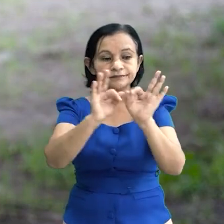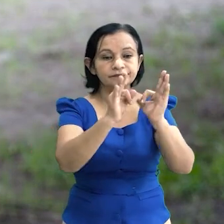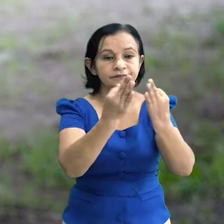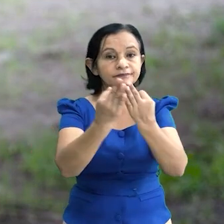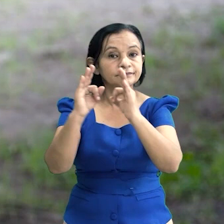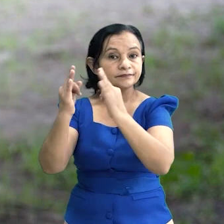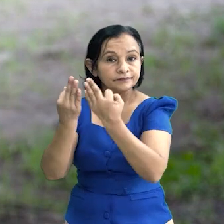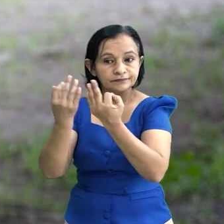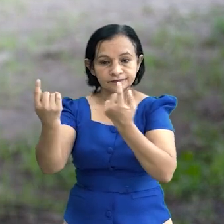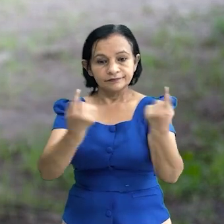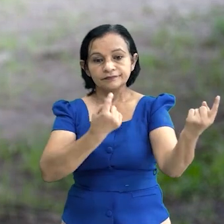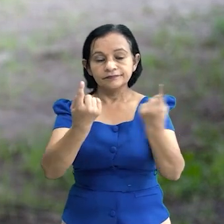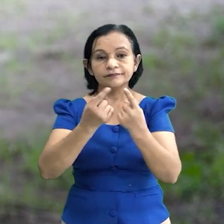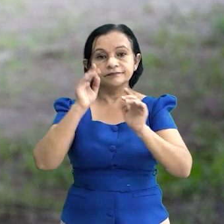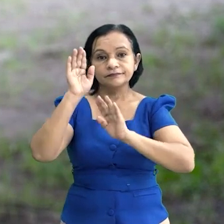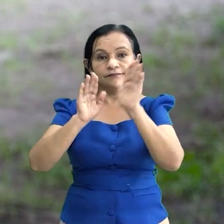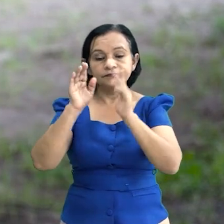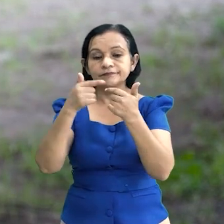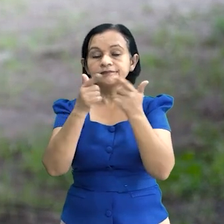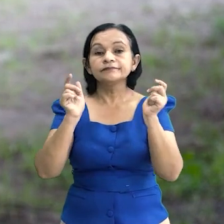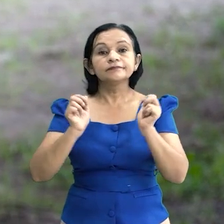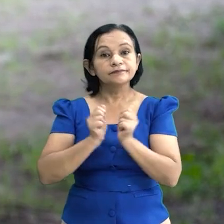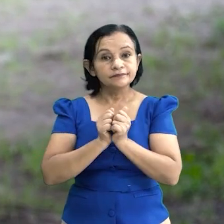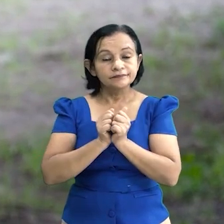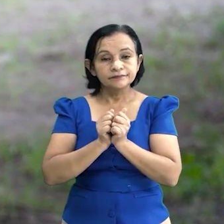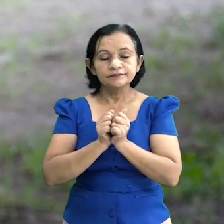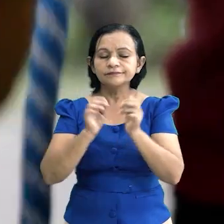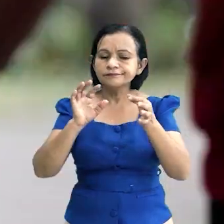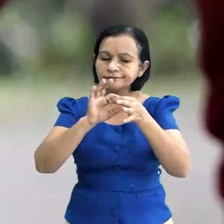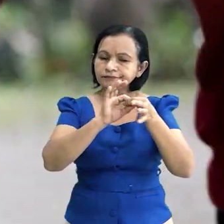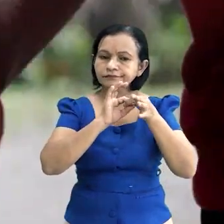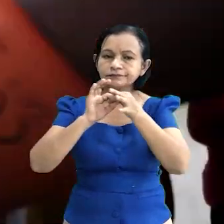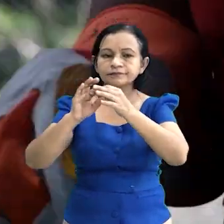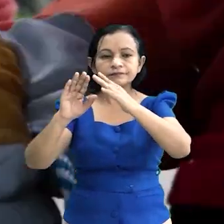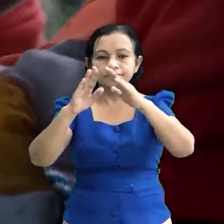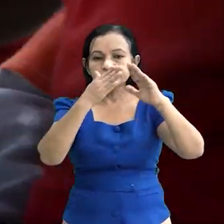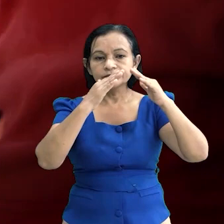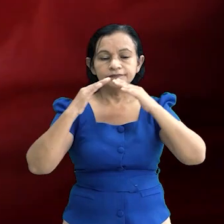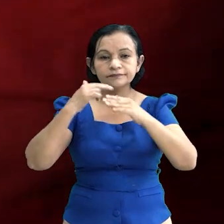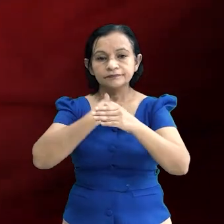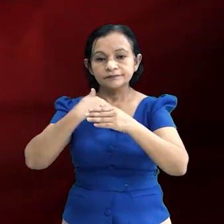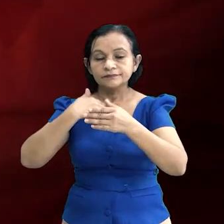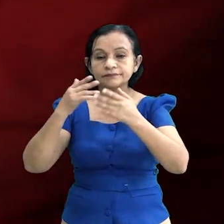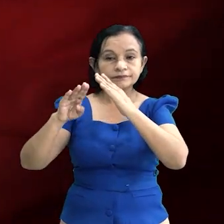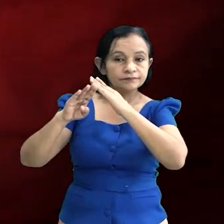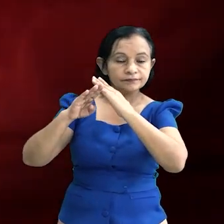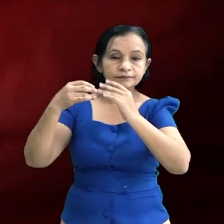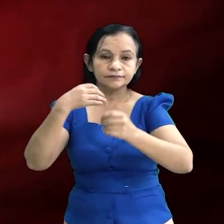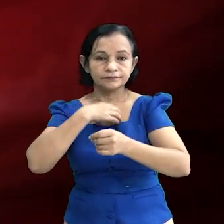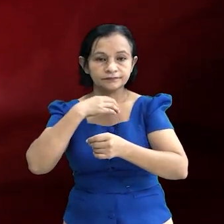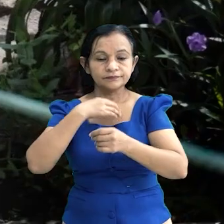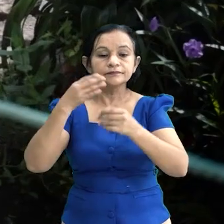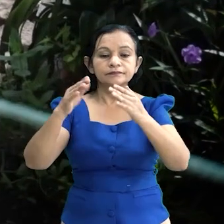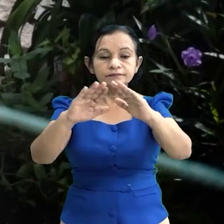para que posteriormente la hagamos de una manera colectiva y sea comunal. Y además, ir creando obras de mitigación propias también